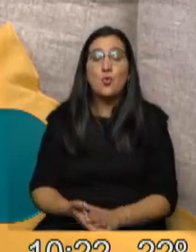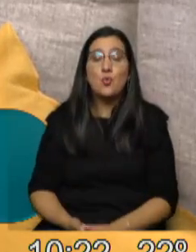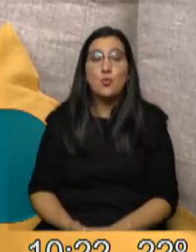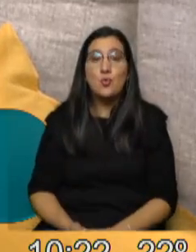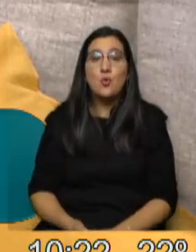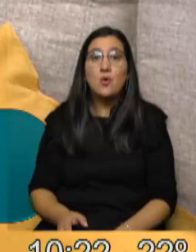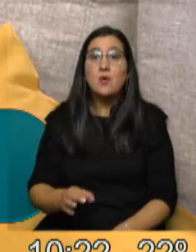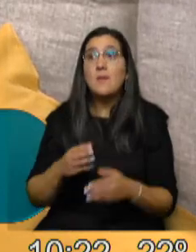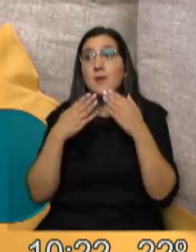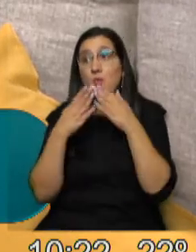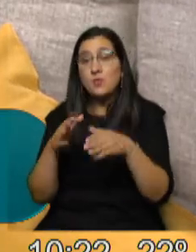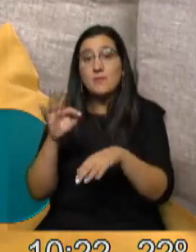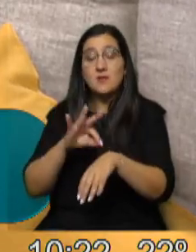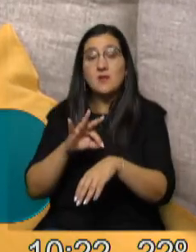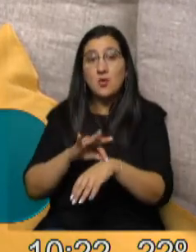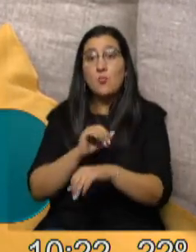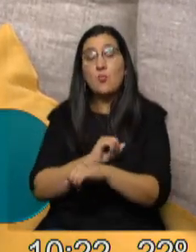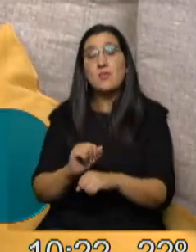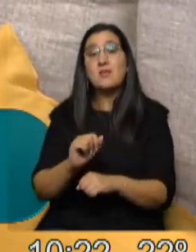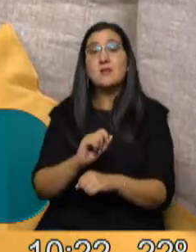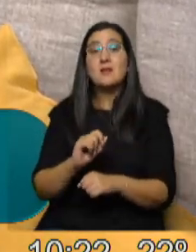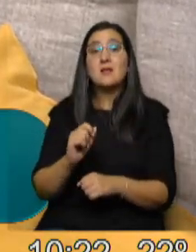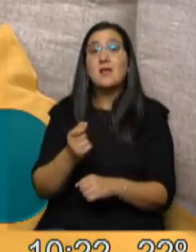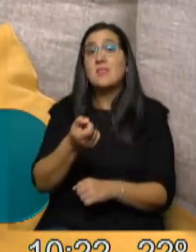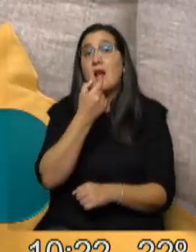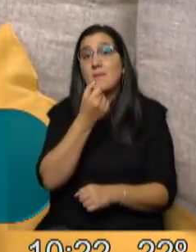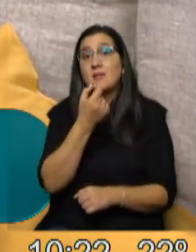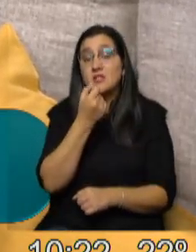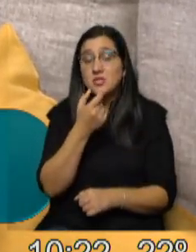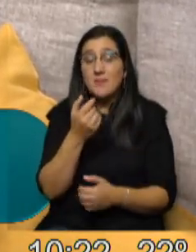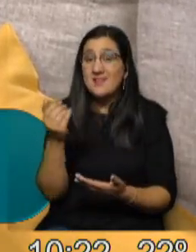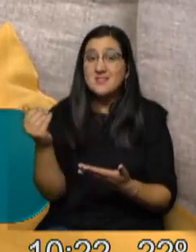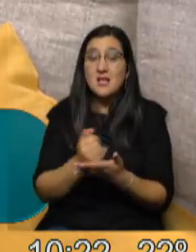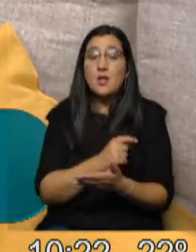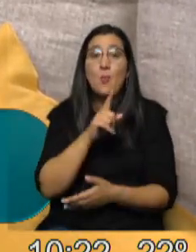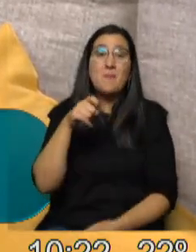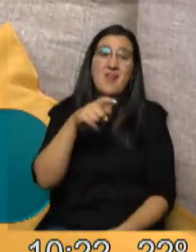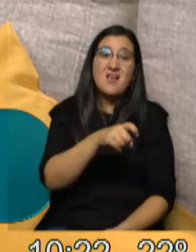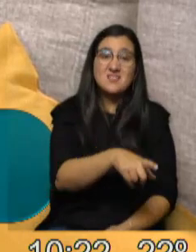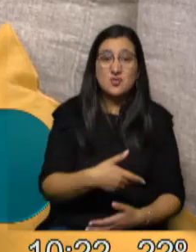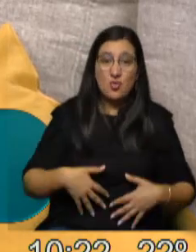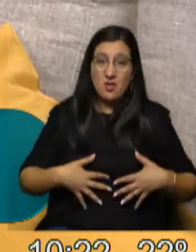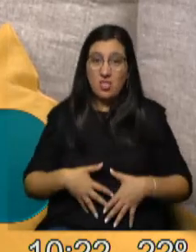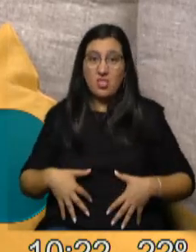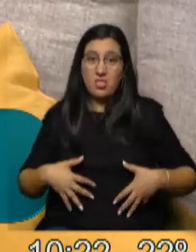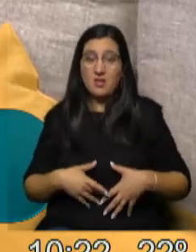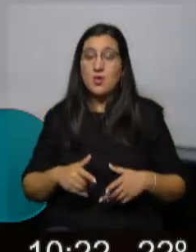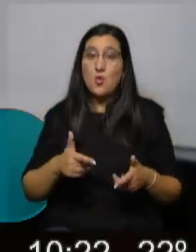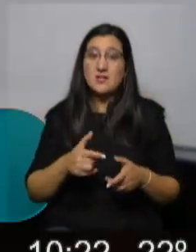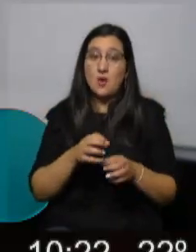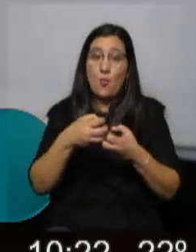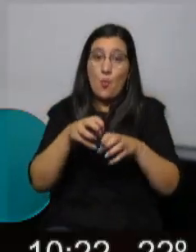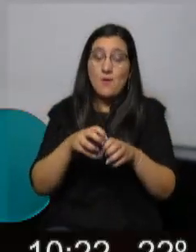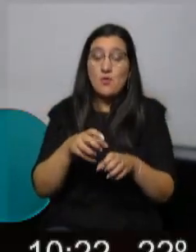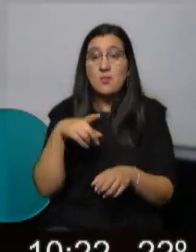se consulta con un colega, además se puede desparasitar de forma tal de que él no traiga al lugar donde yo ya estoy distintos huevitos de parásitos que